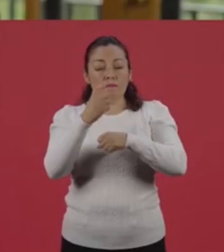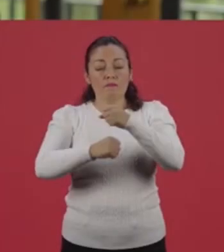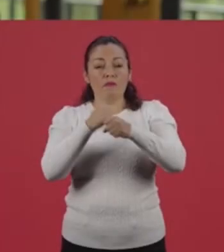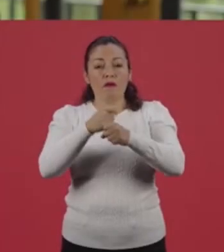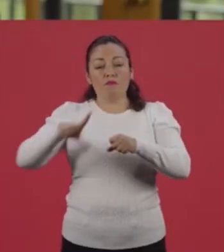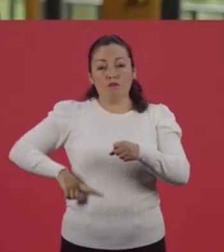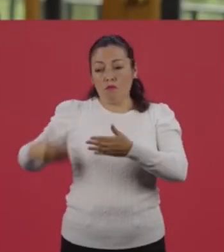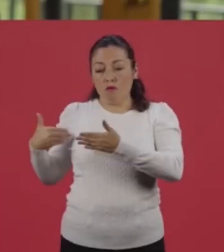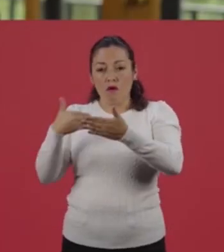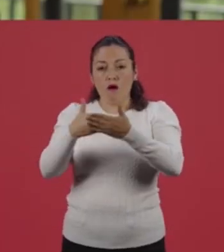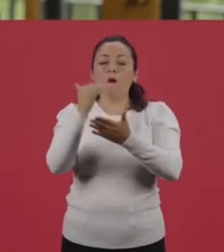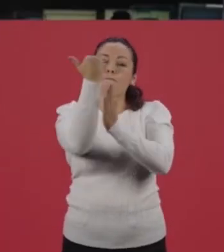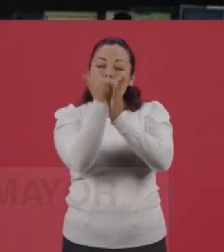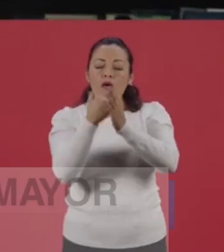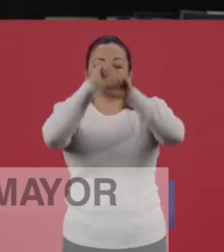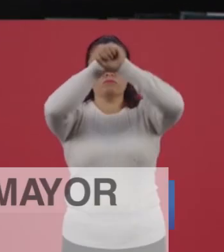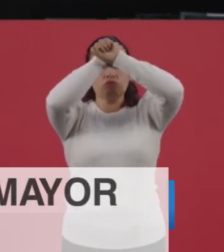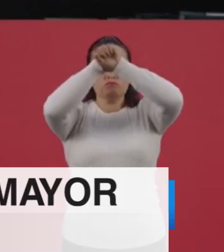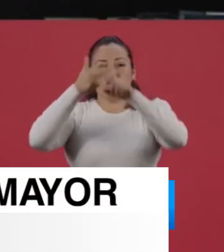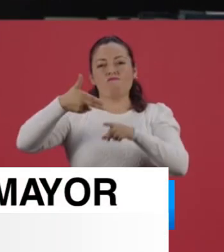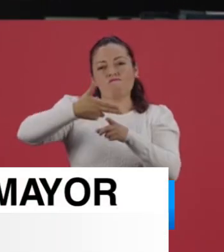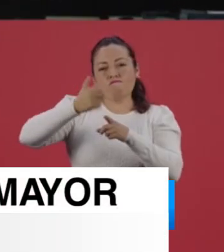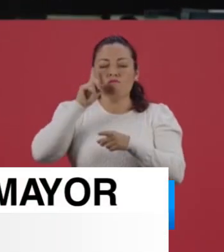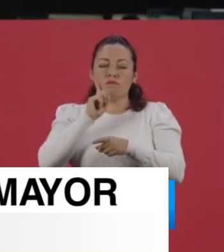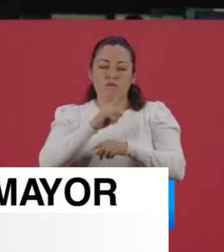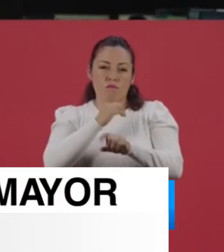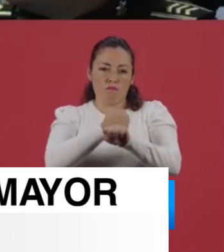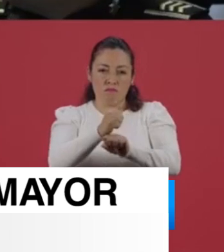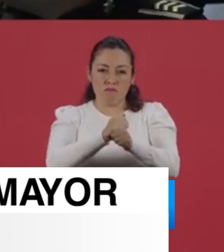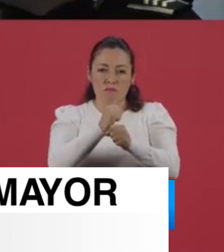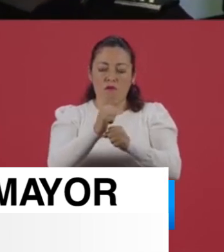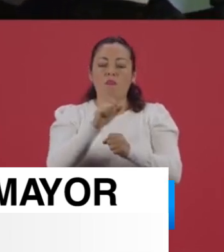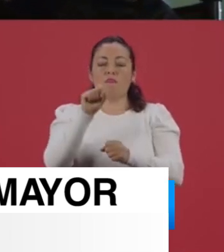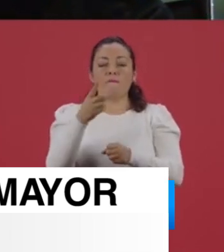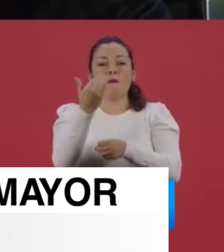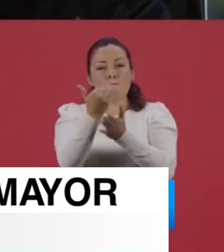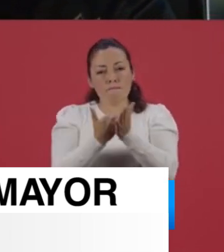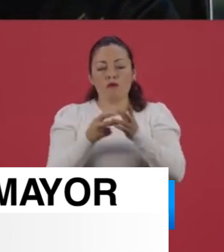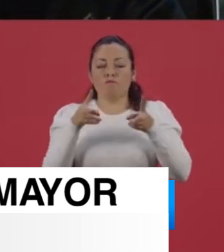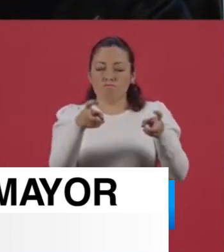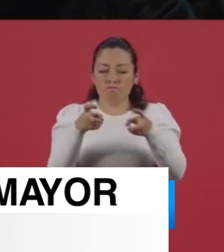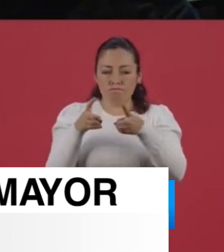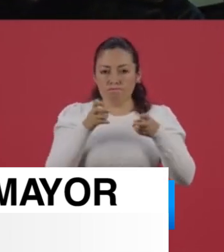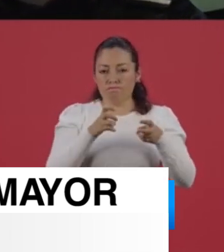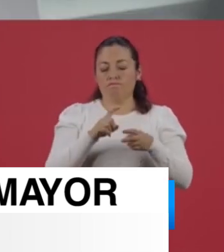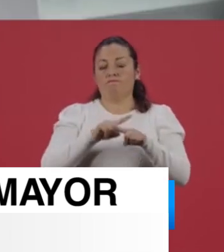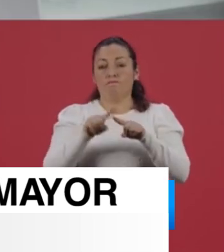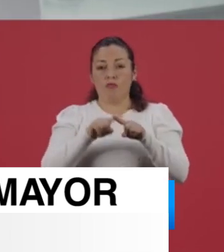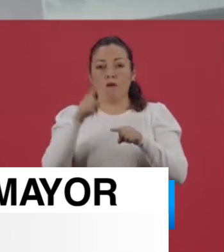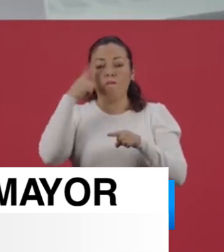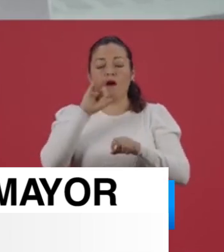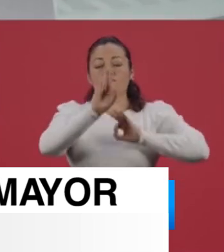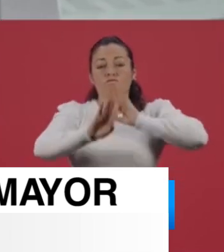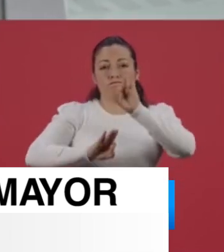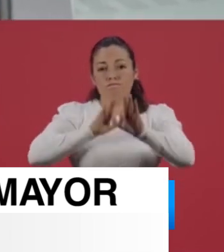durante su primer informe como gobernadora del Estado de México Delfina Gómez presentó una disminución en varios delitos de alto impacto en la